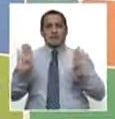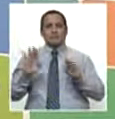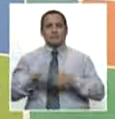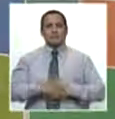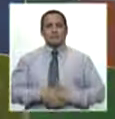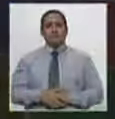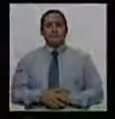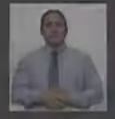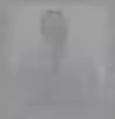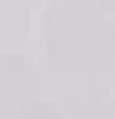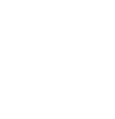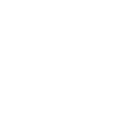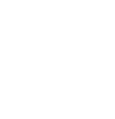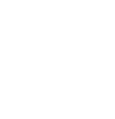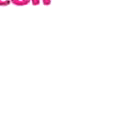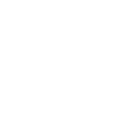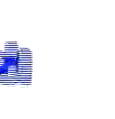Sin Barreras.